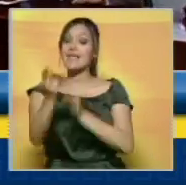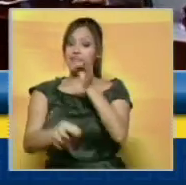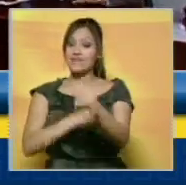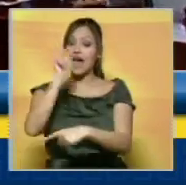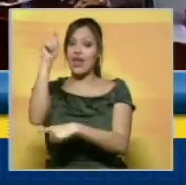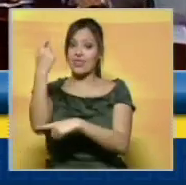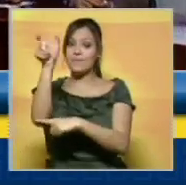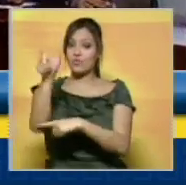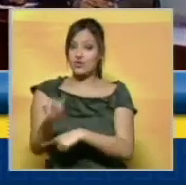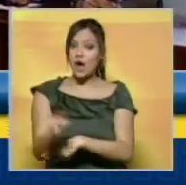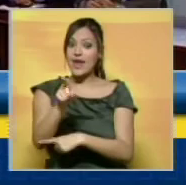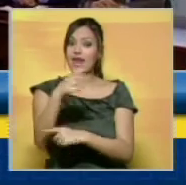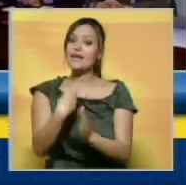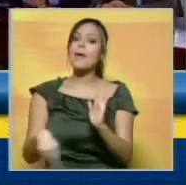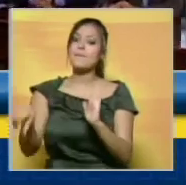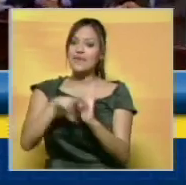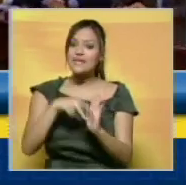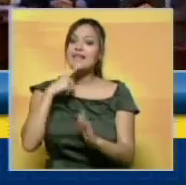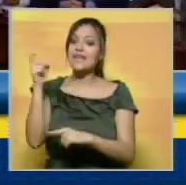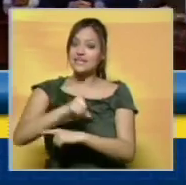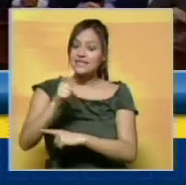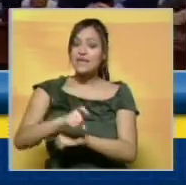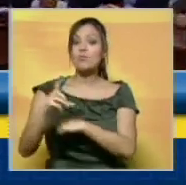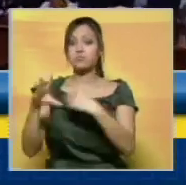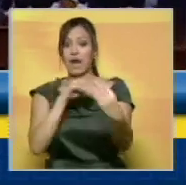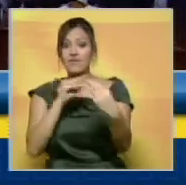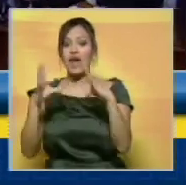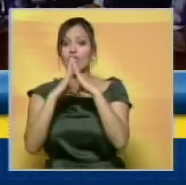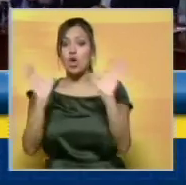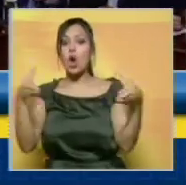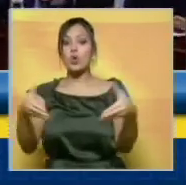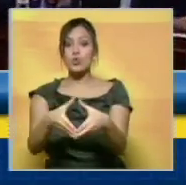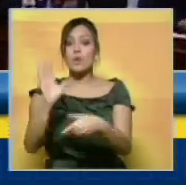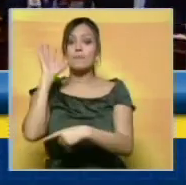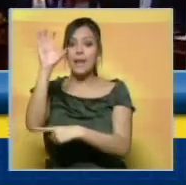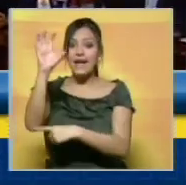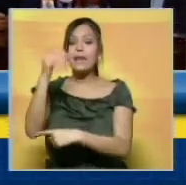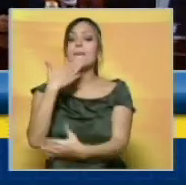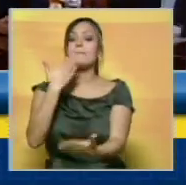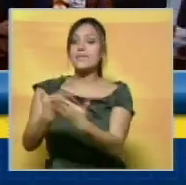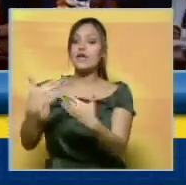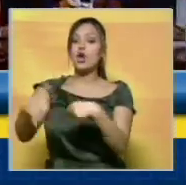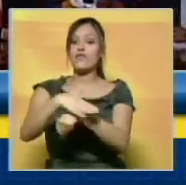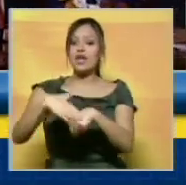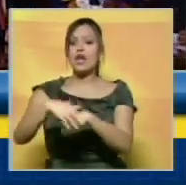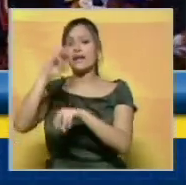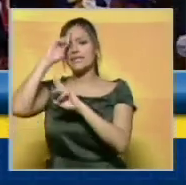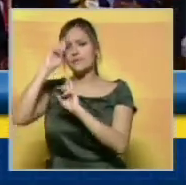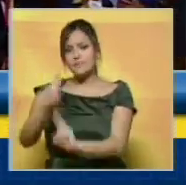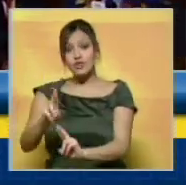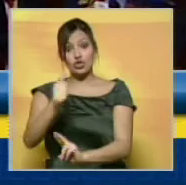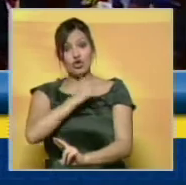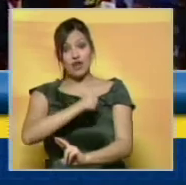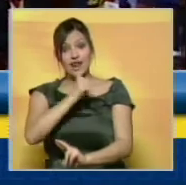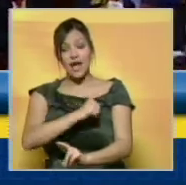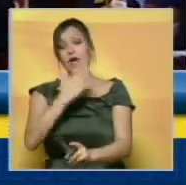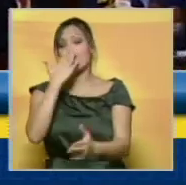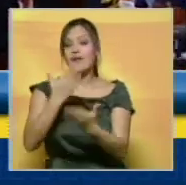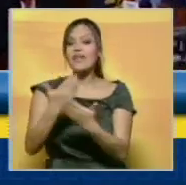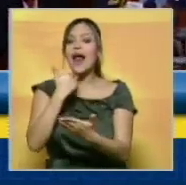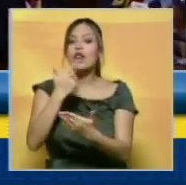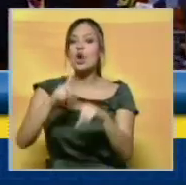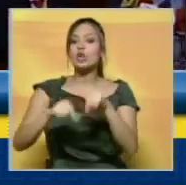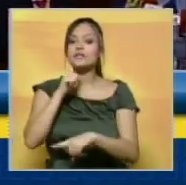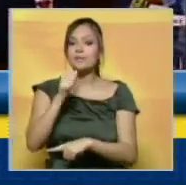haya amnistía. Ellos insisten en la necesidad de que sea un diálogo entre todos los sectores del país y le piden al gobierno que respete y sea tolerante ante las críticas.